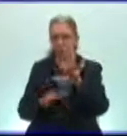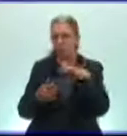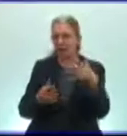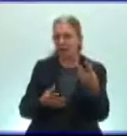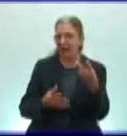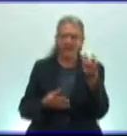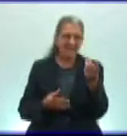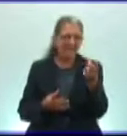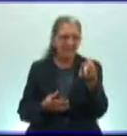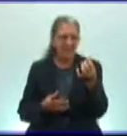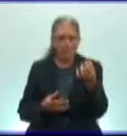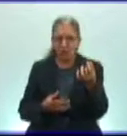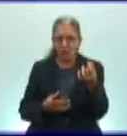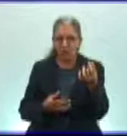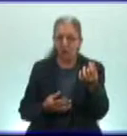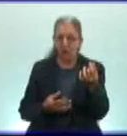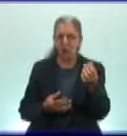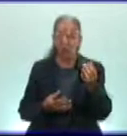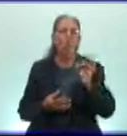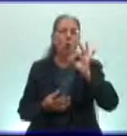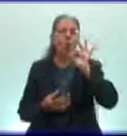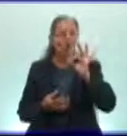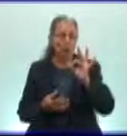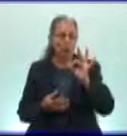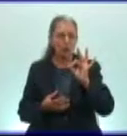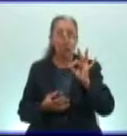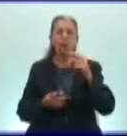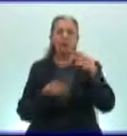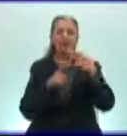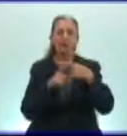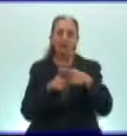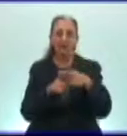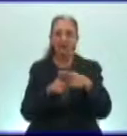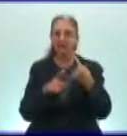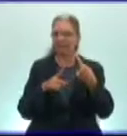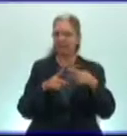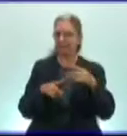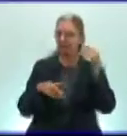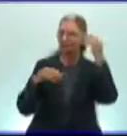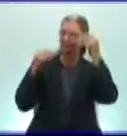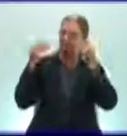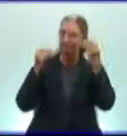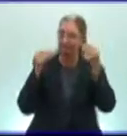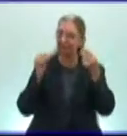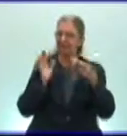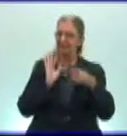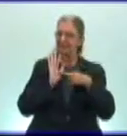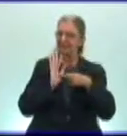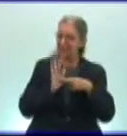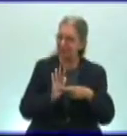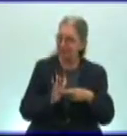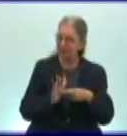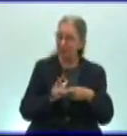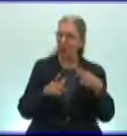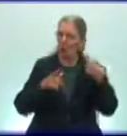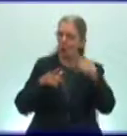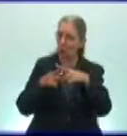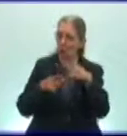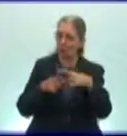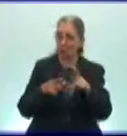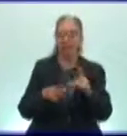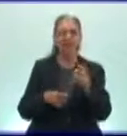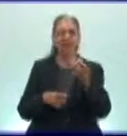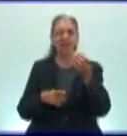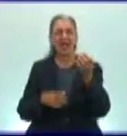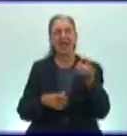su carga nuclear es 8 positivo. Pero analicemos la representación de otros tipos de